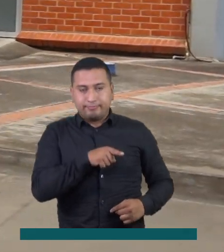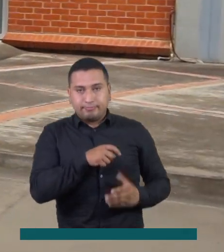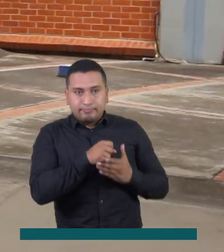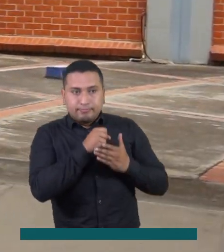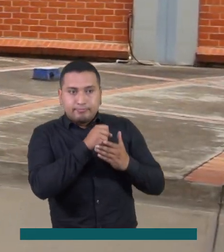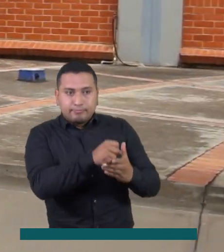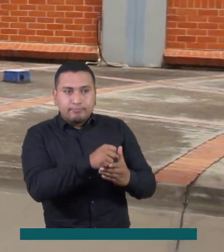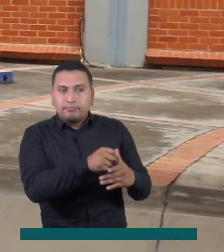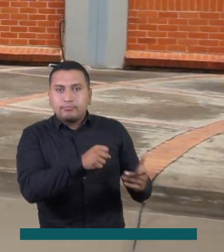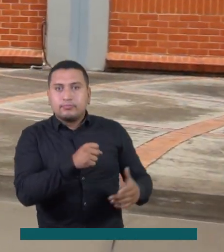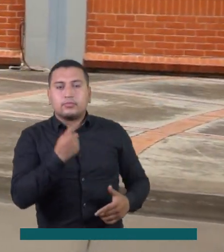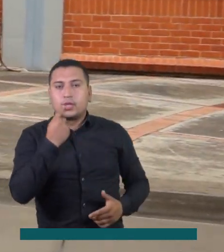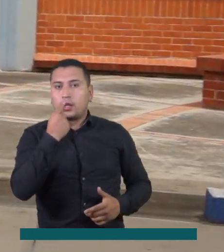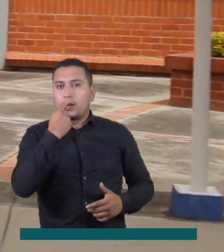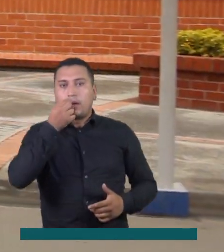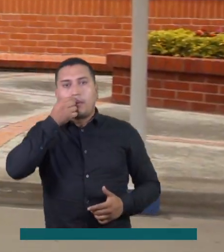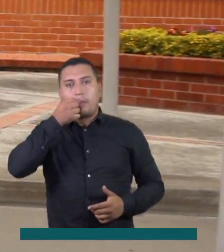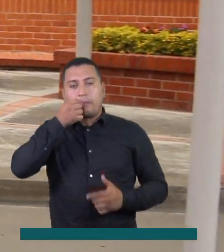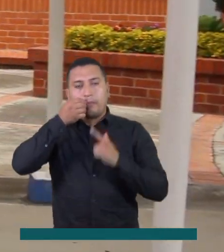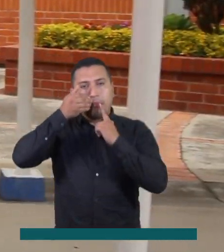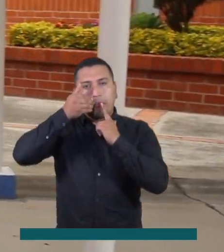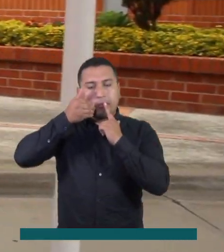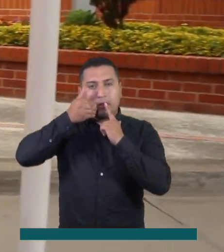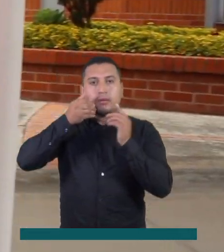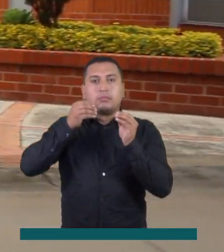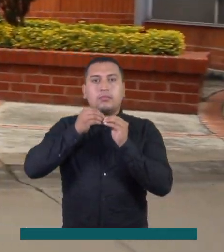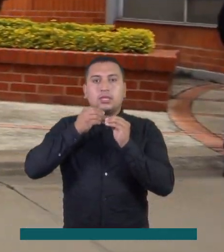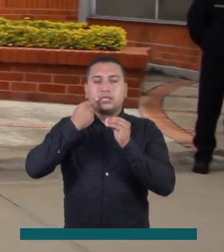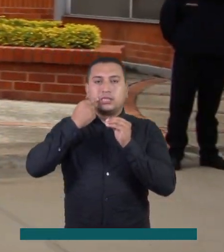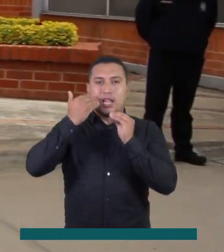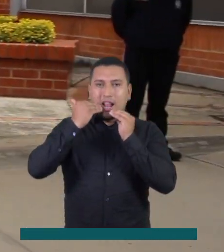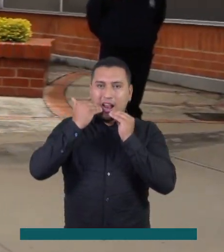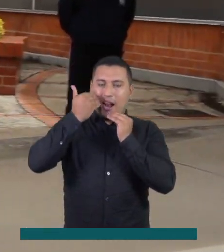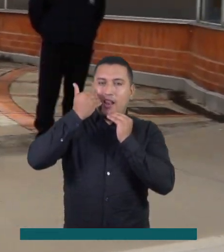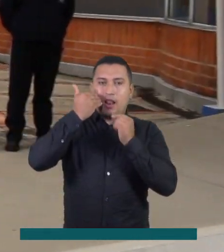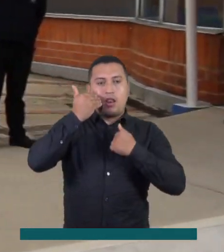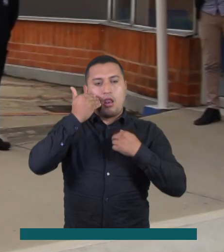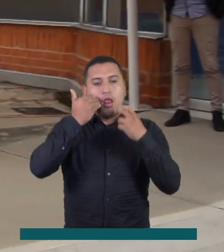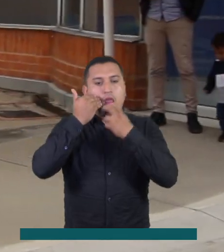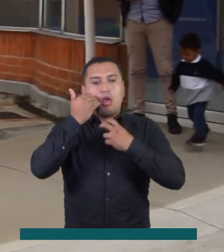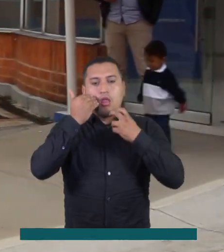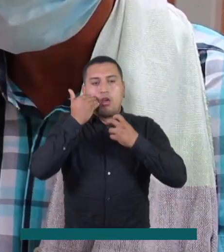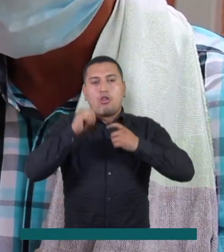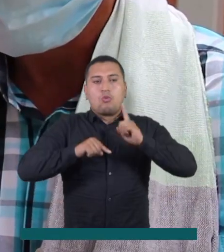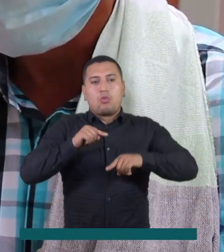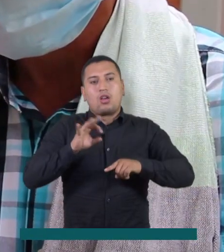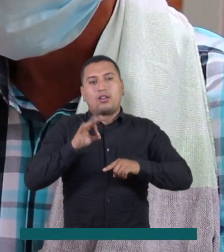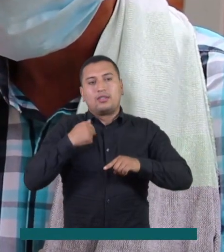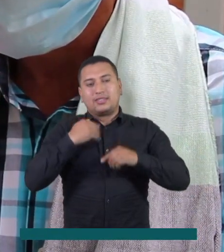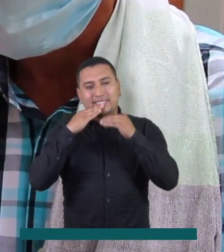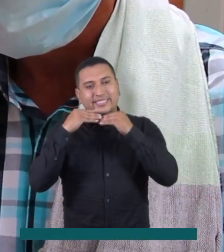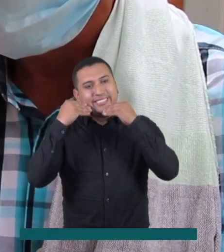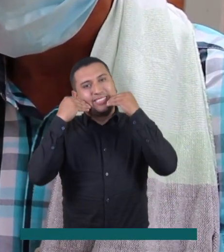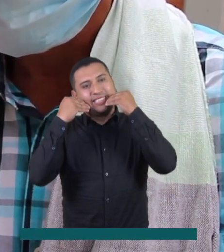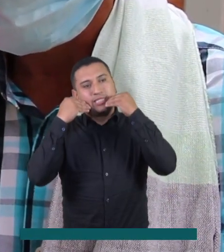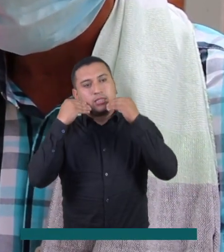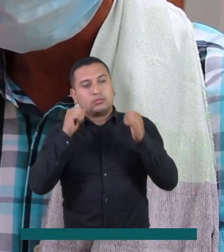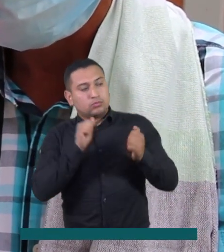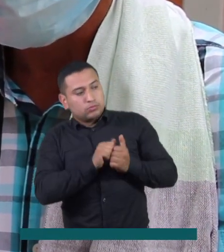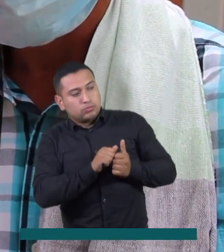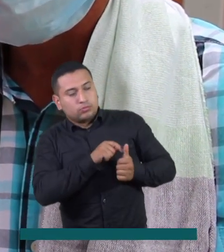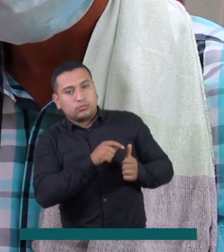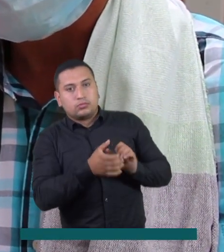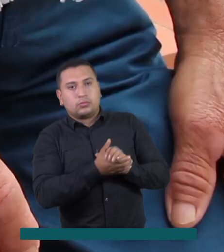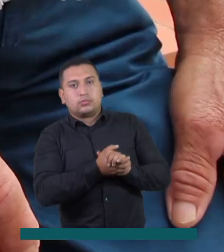padece de labio fisurado y paladar hendido, condición que le impide hablar y sonreír. Una amiga suya, Nancy